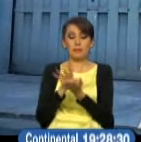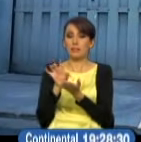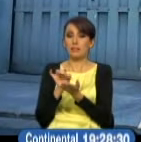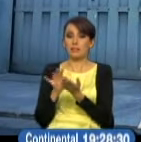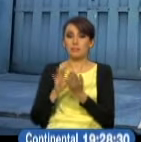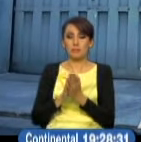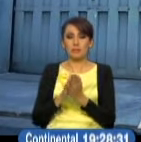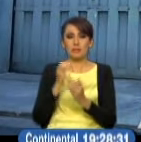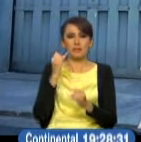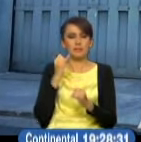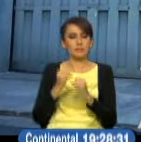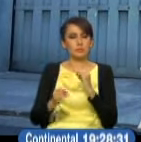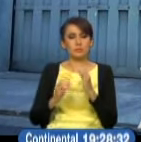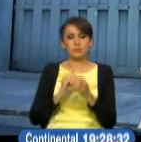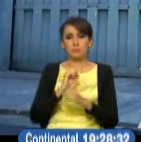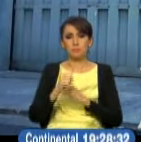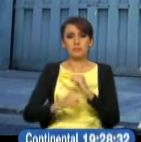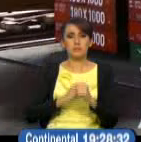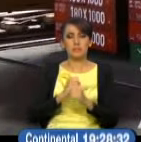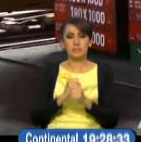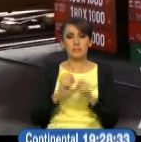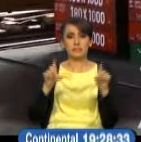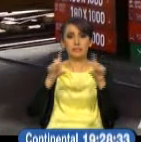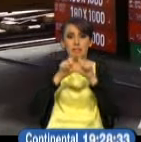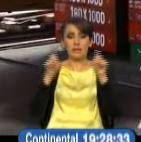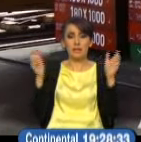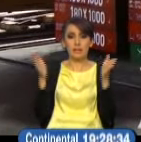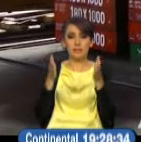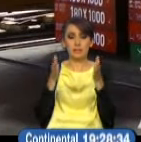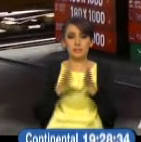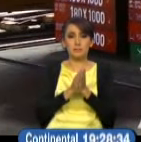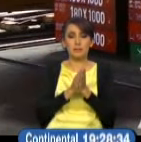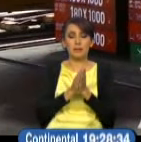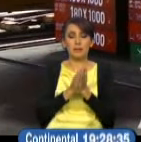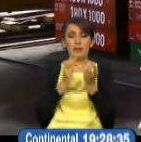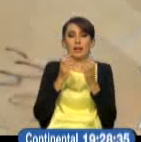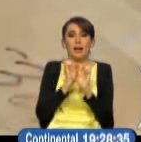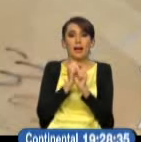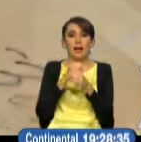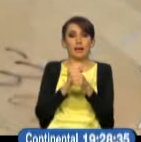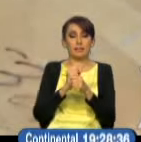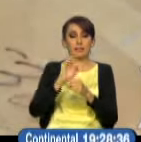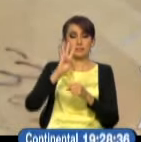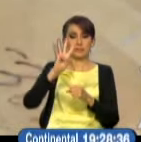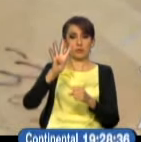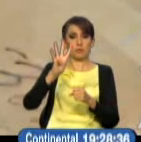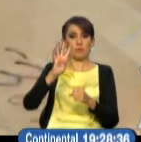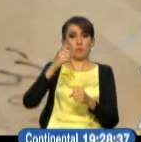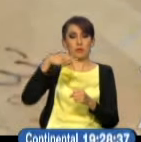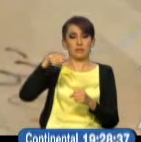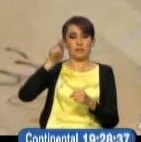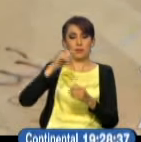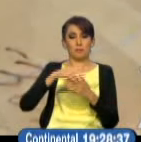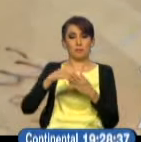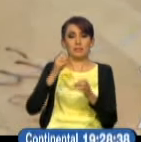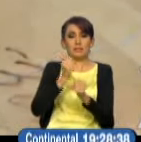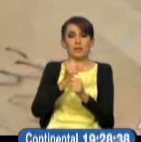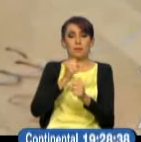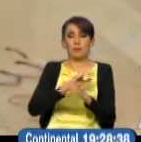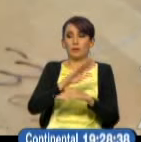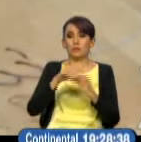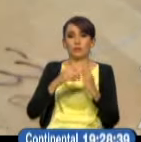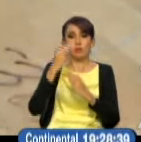50 años. Las pequeñas y medianas empresas argentinas generan aproximadamente 4,3 millones de puestos de trabajo a nivel